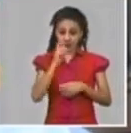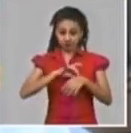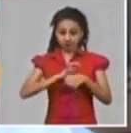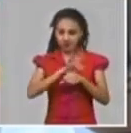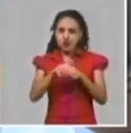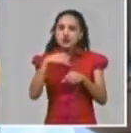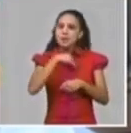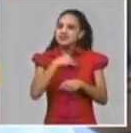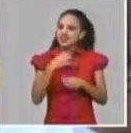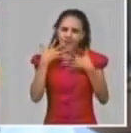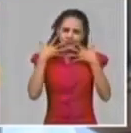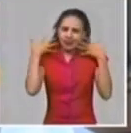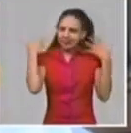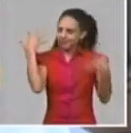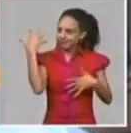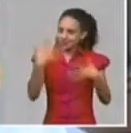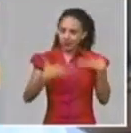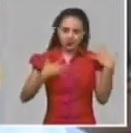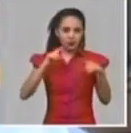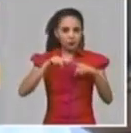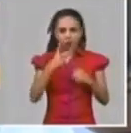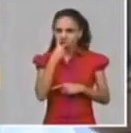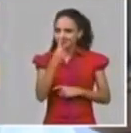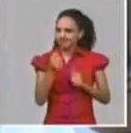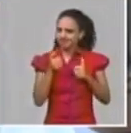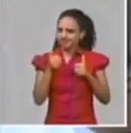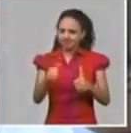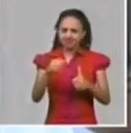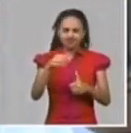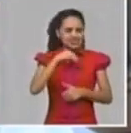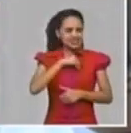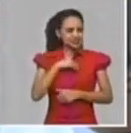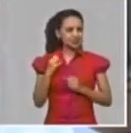buena atención, me siento satisfecho,